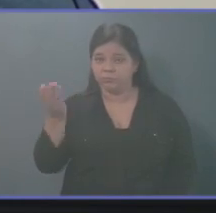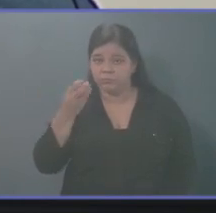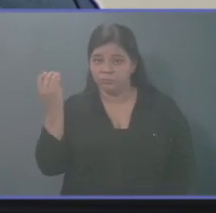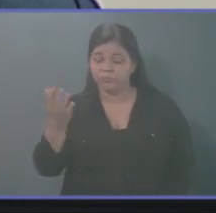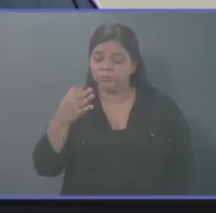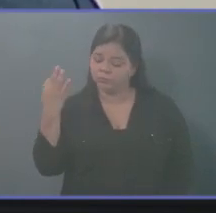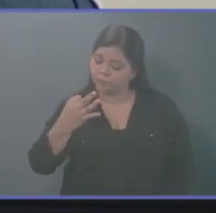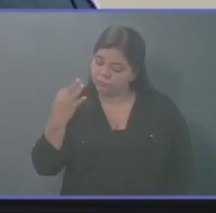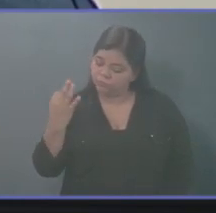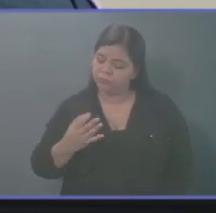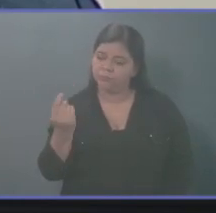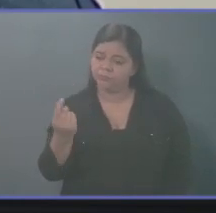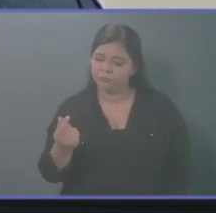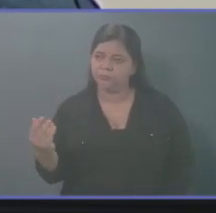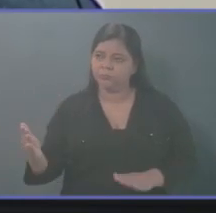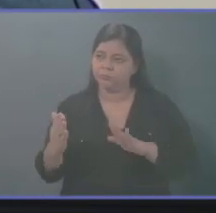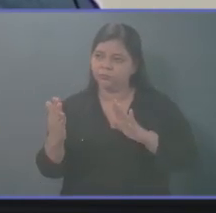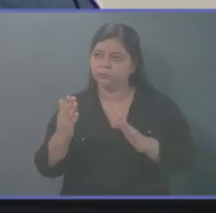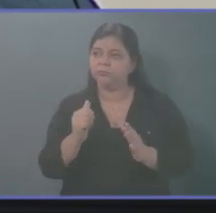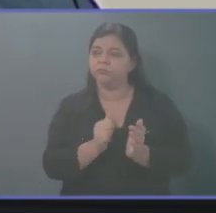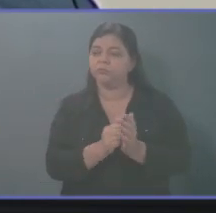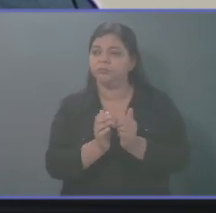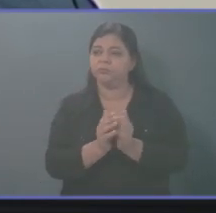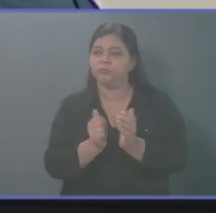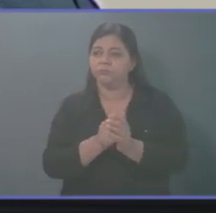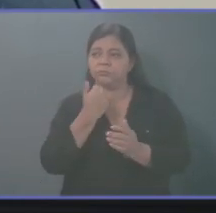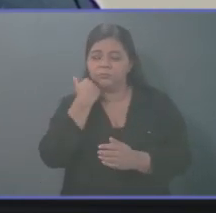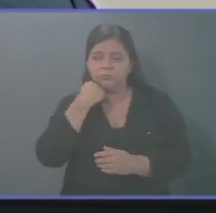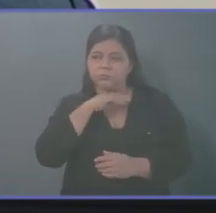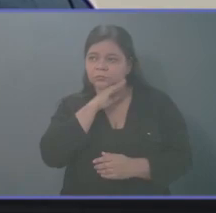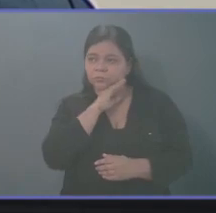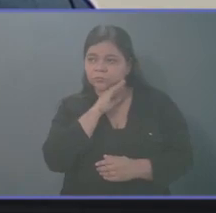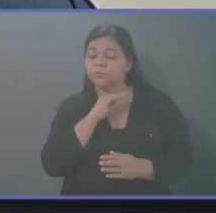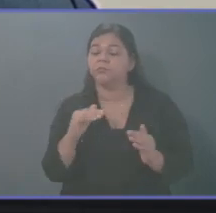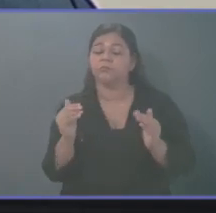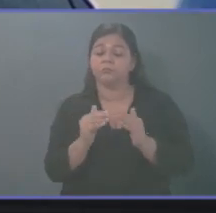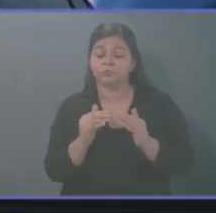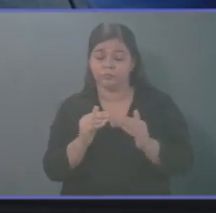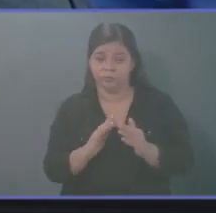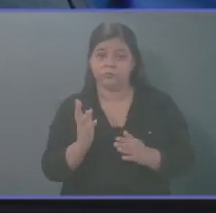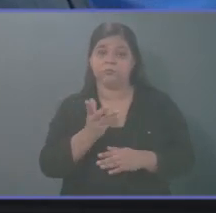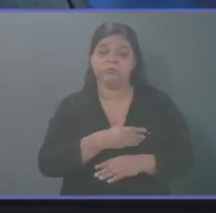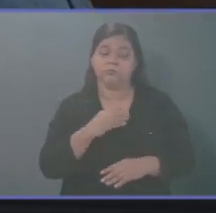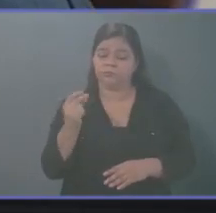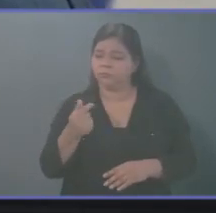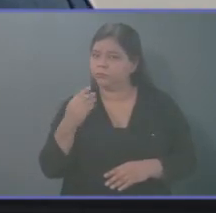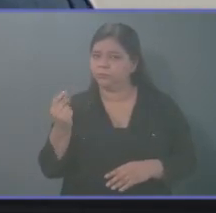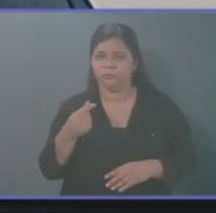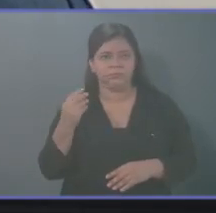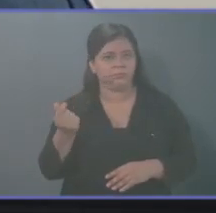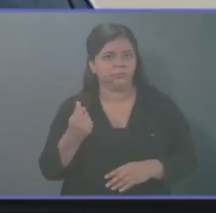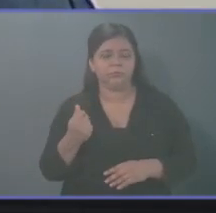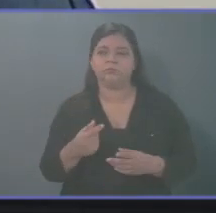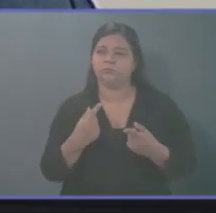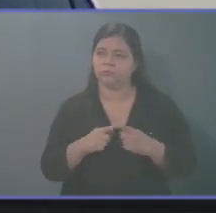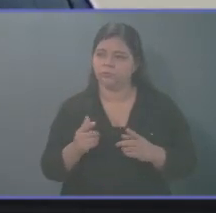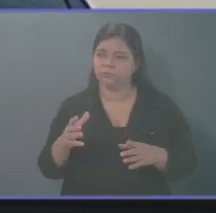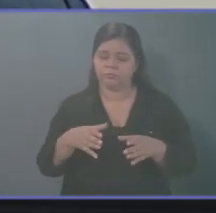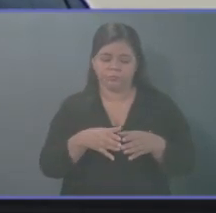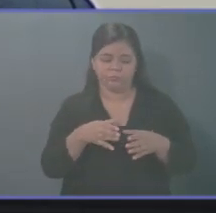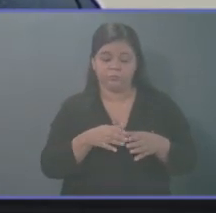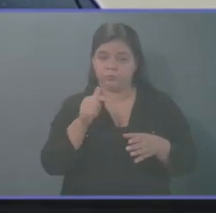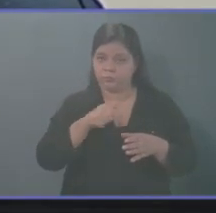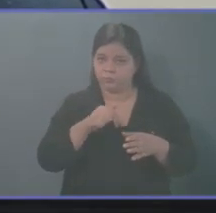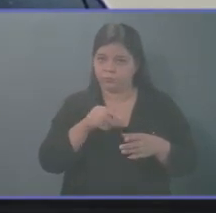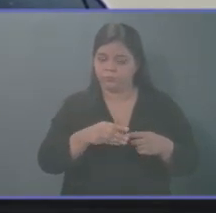necesita dinero para enfrentar la incertidumbre de la pandemia, también debemos actuar rápido. Y la Comisión de